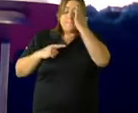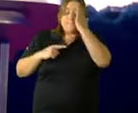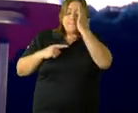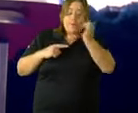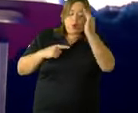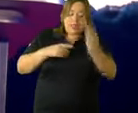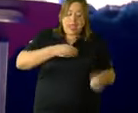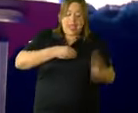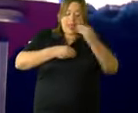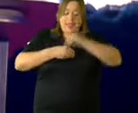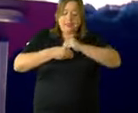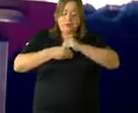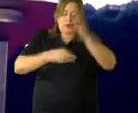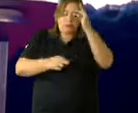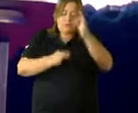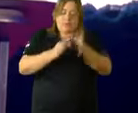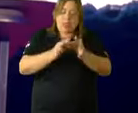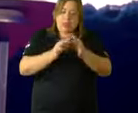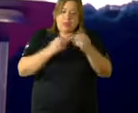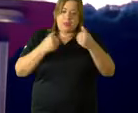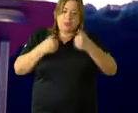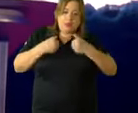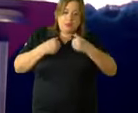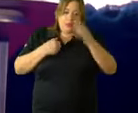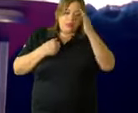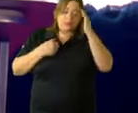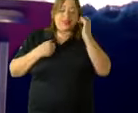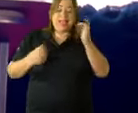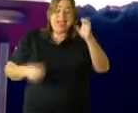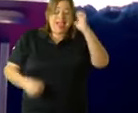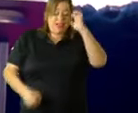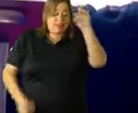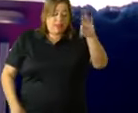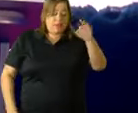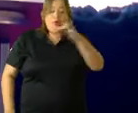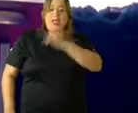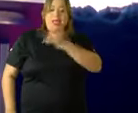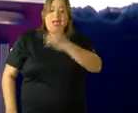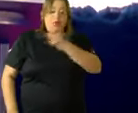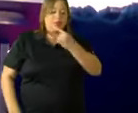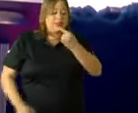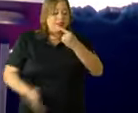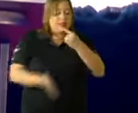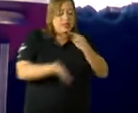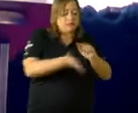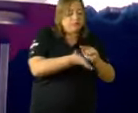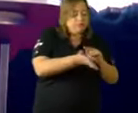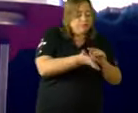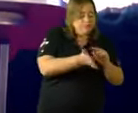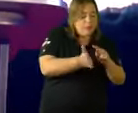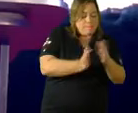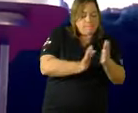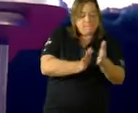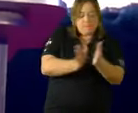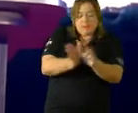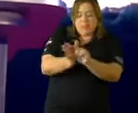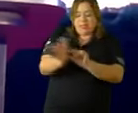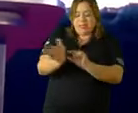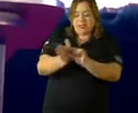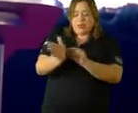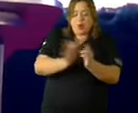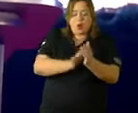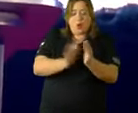el pastor Edgardo leía una porción bíblica mientras hacíamos la oración por los enfermos, por las peticiones, por todo lo que